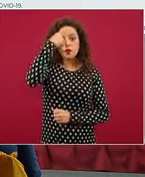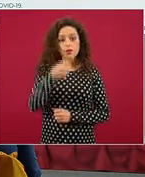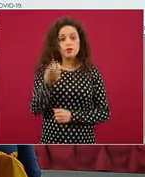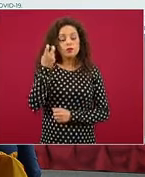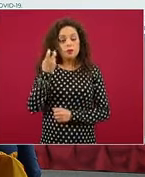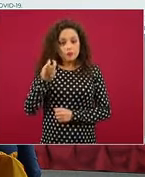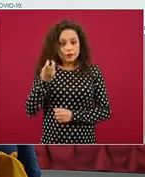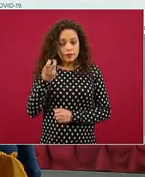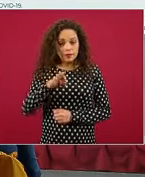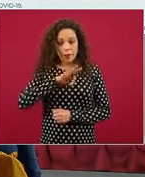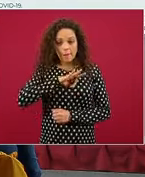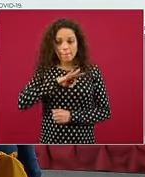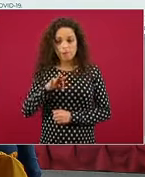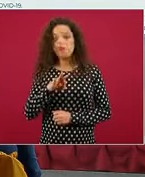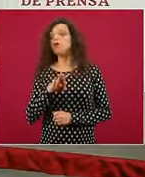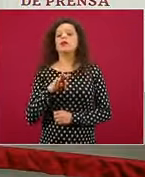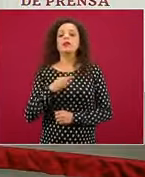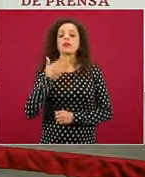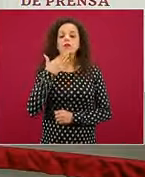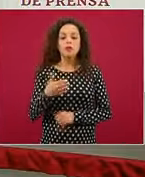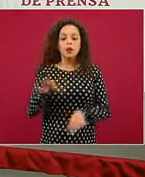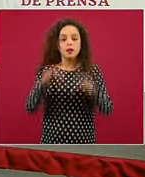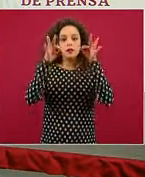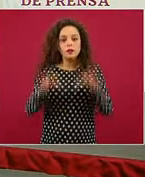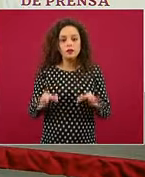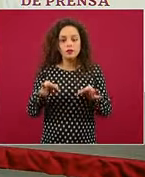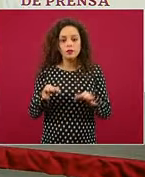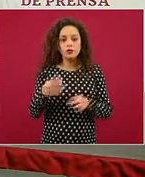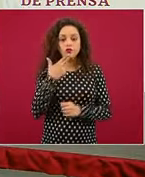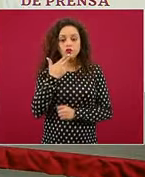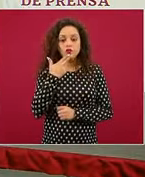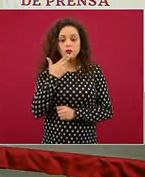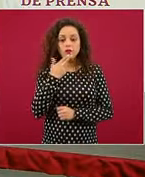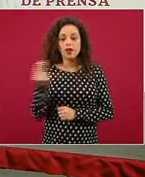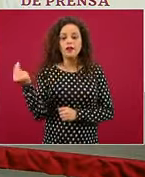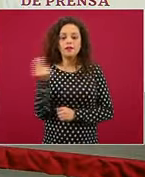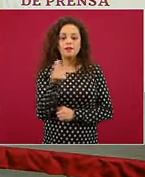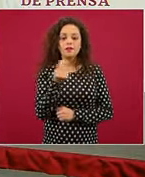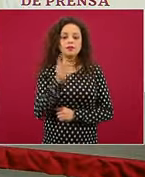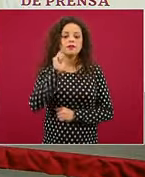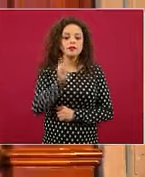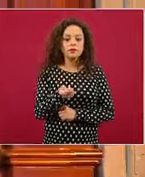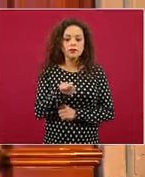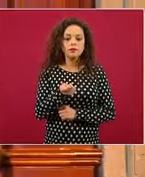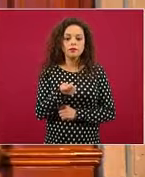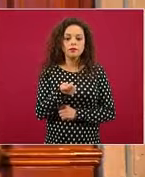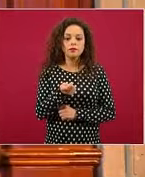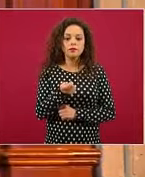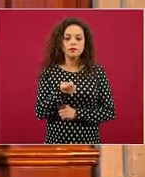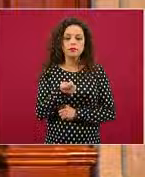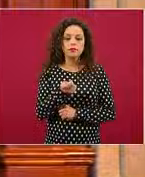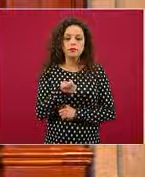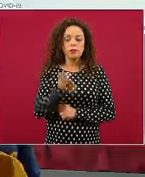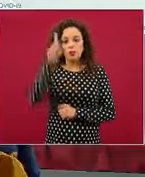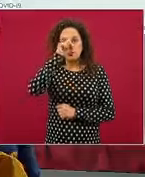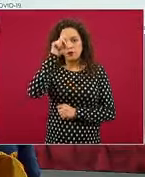desempeño pueda ser obtenido y la prueba tenga esa utilidad, hay que cumplir con al menos las siguientes